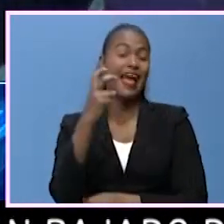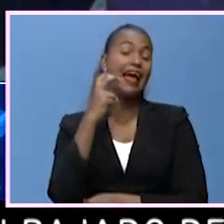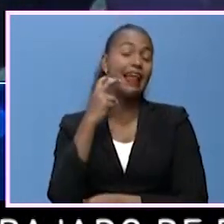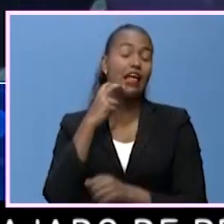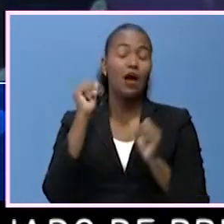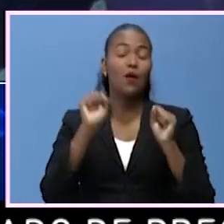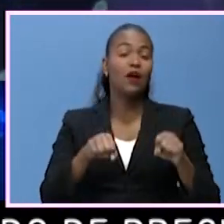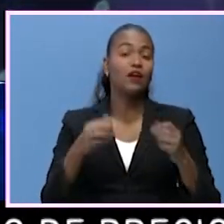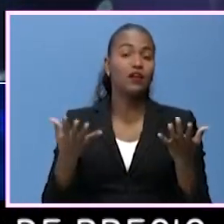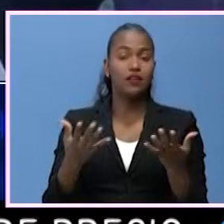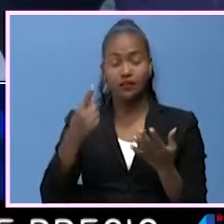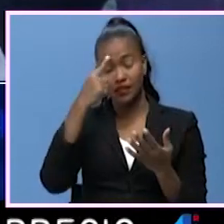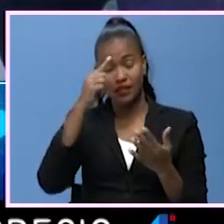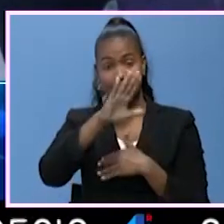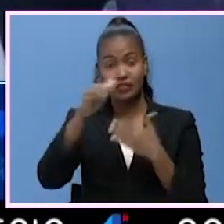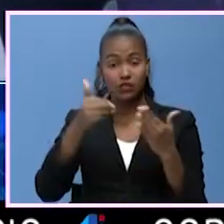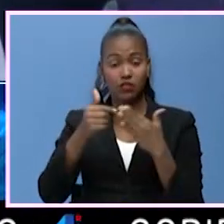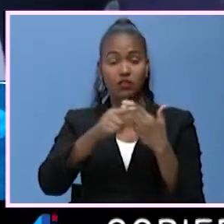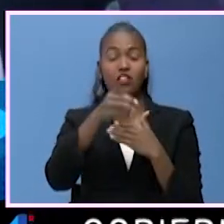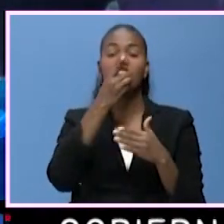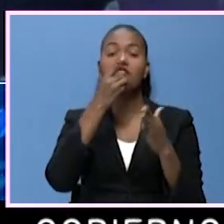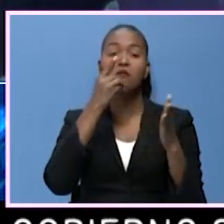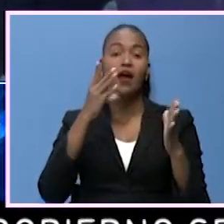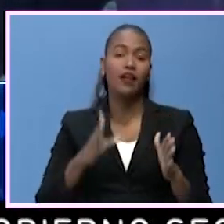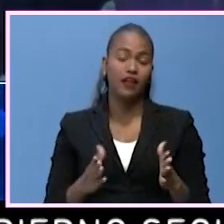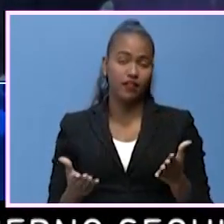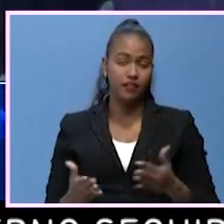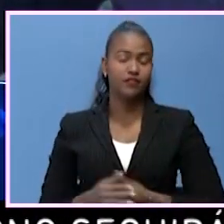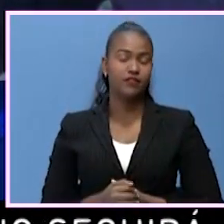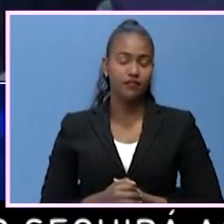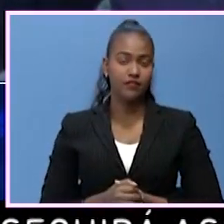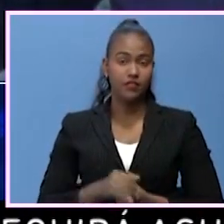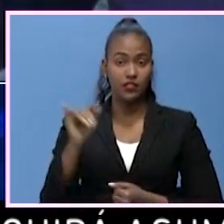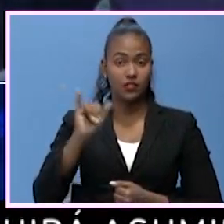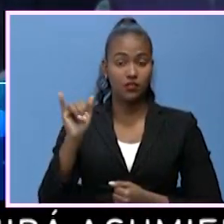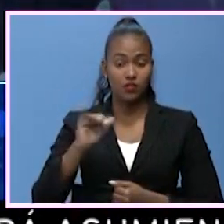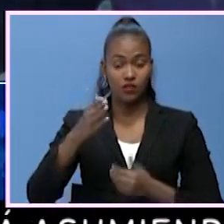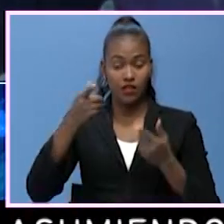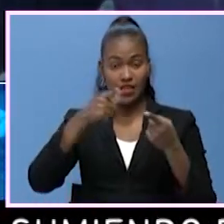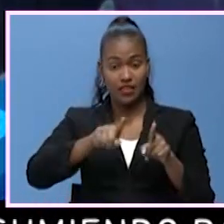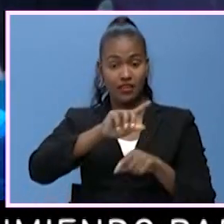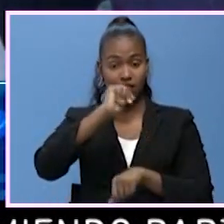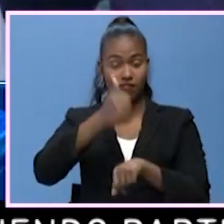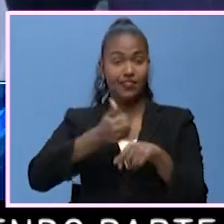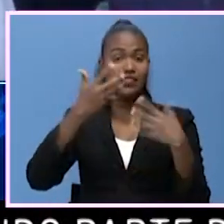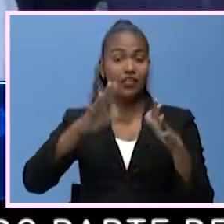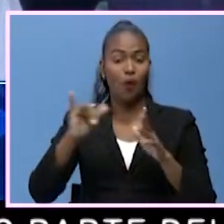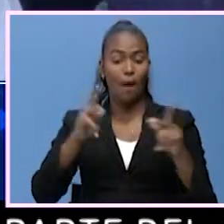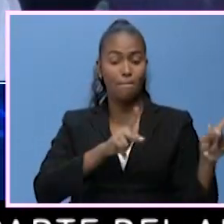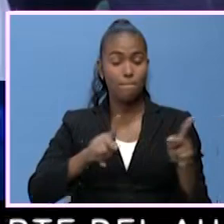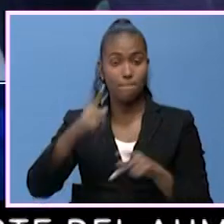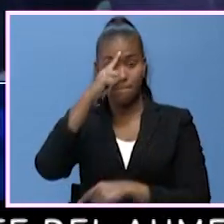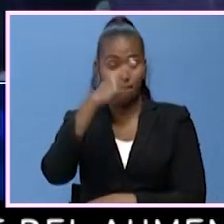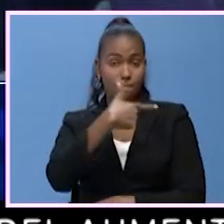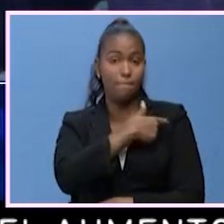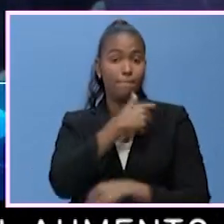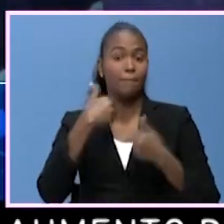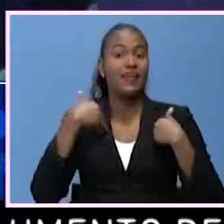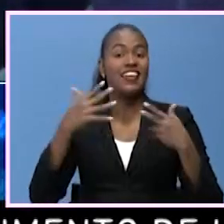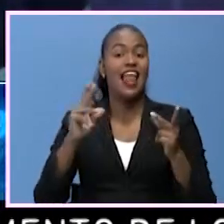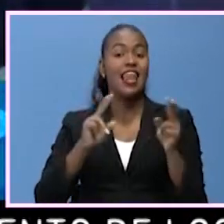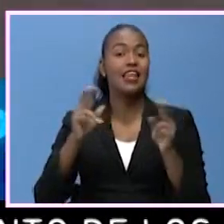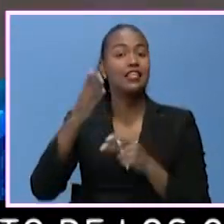gratuita a todos los dominicanos y dominicanas. Y eso está contratado. Y el plan de vacunación está listo